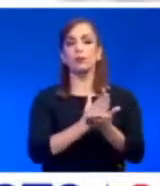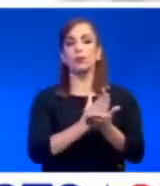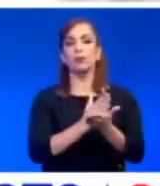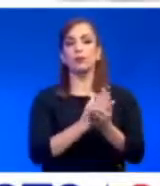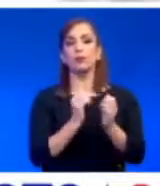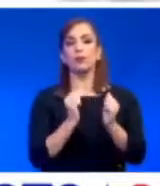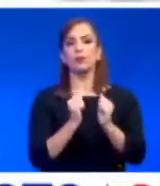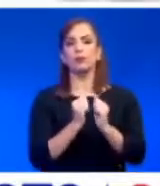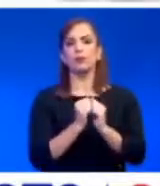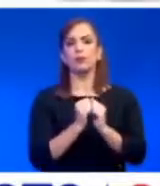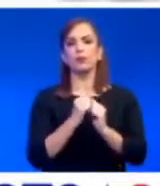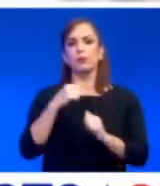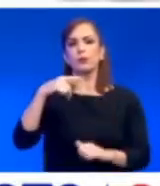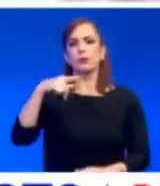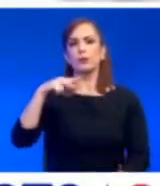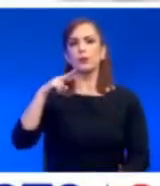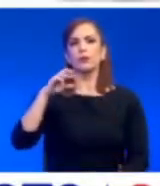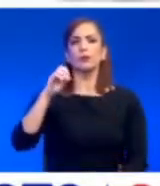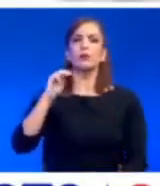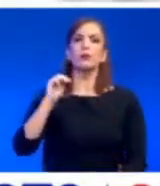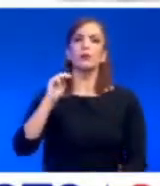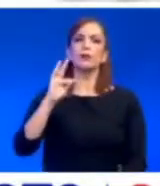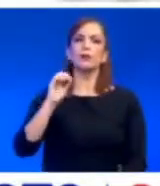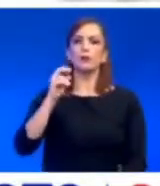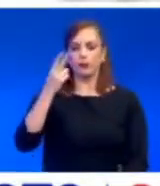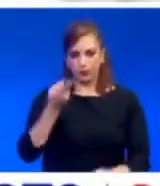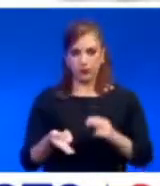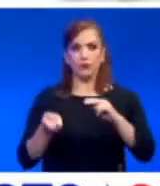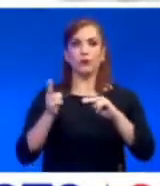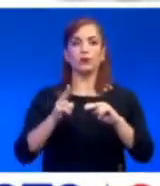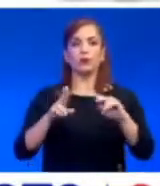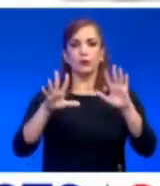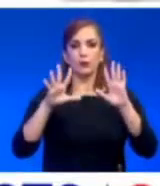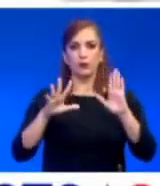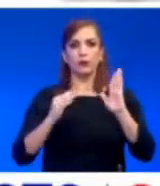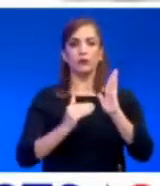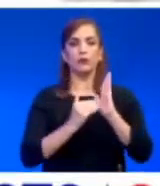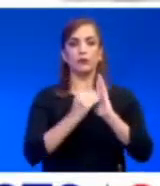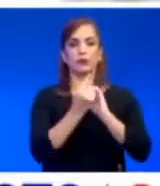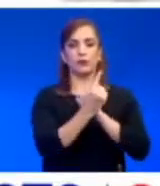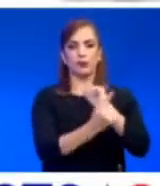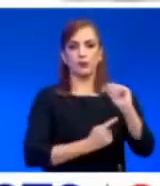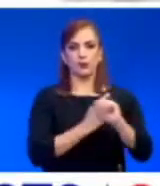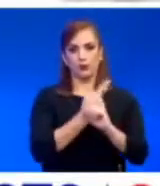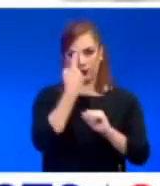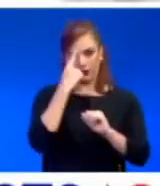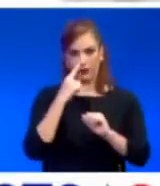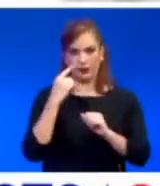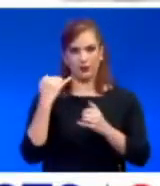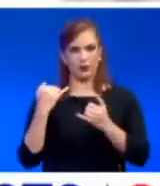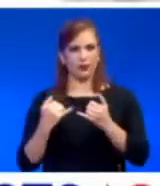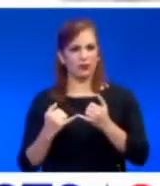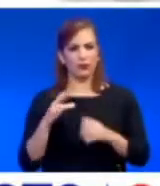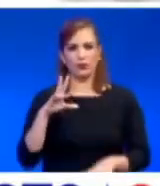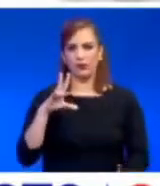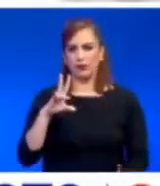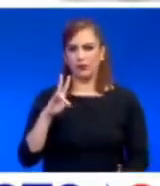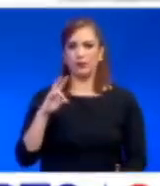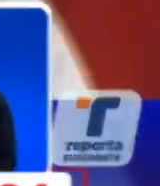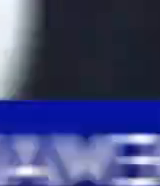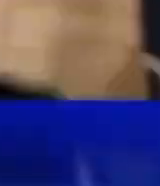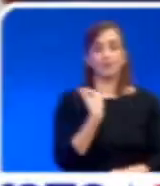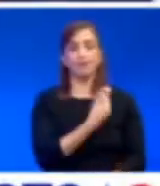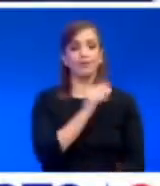de ir incrementando en 10 millones de dólares anuales para llegar a 70 millones de dólares a final de los 5 años para que tengan mayor capacidad de la